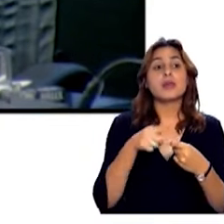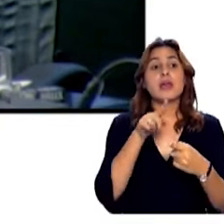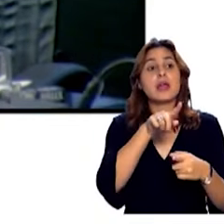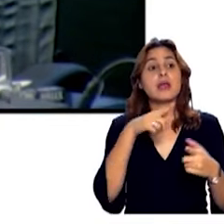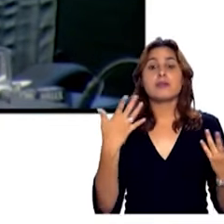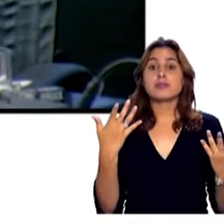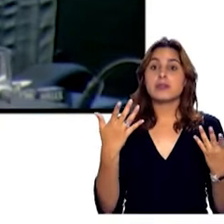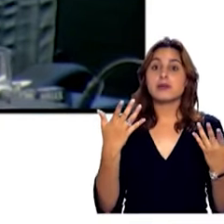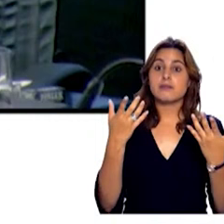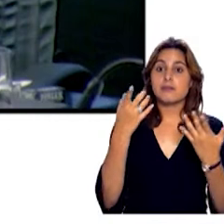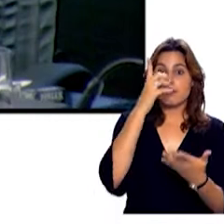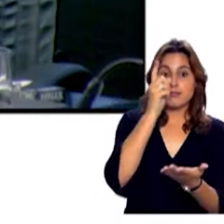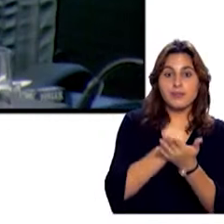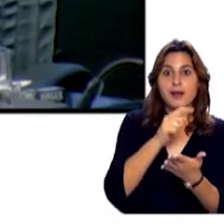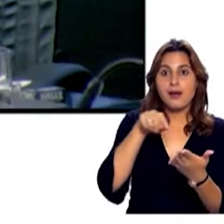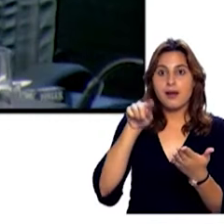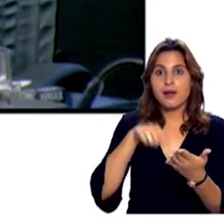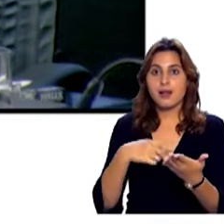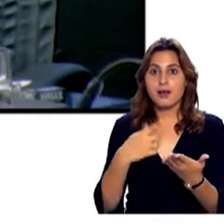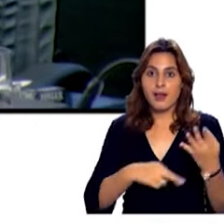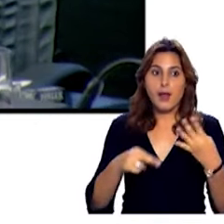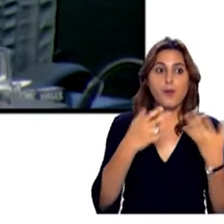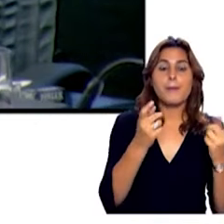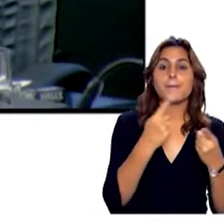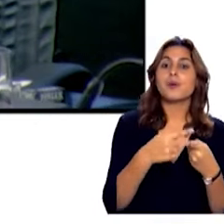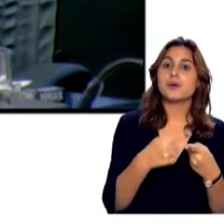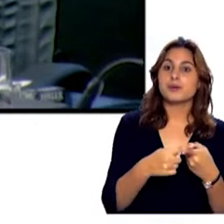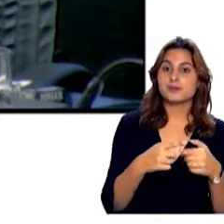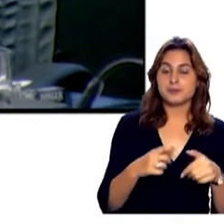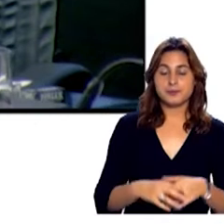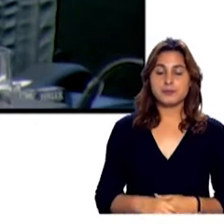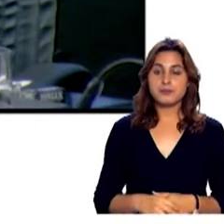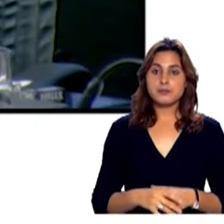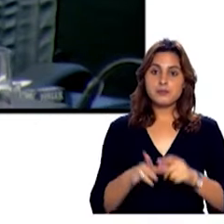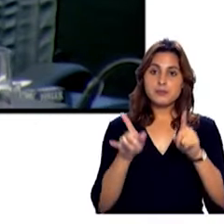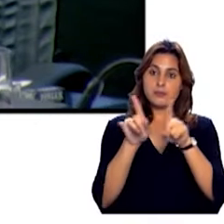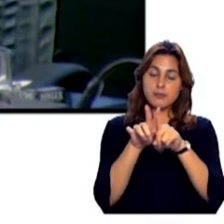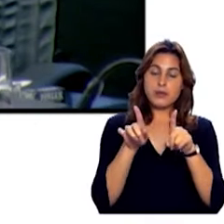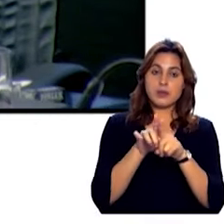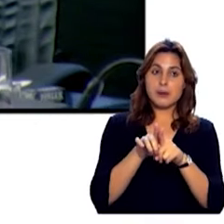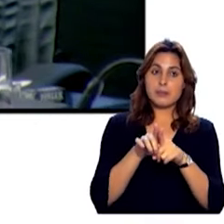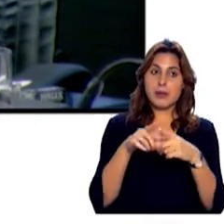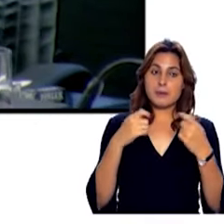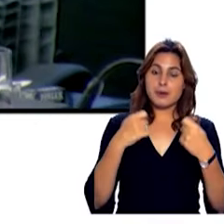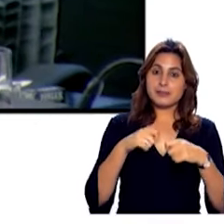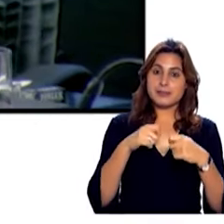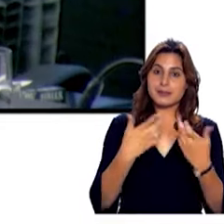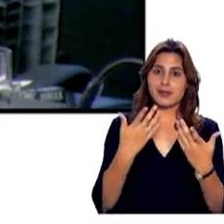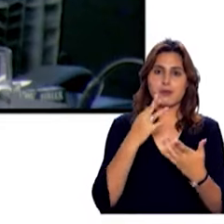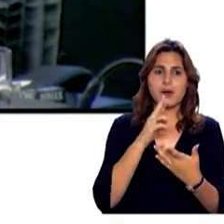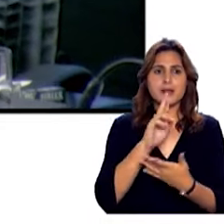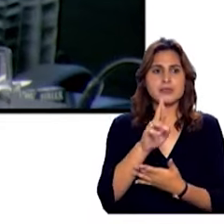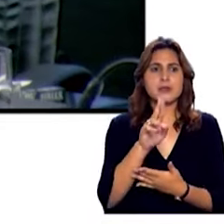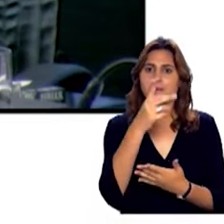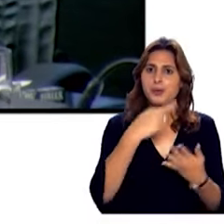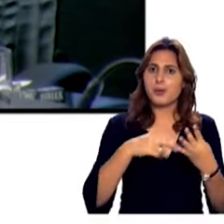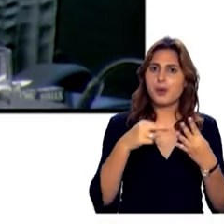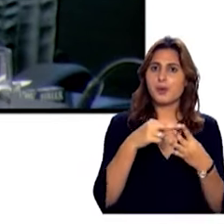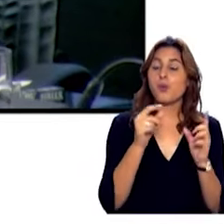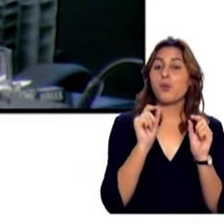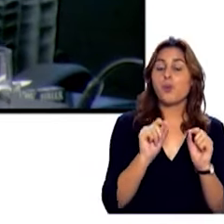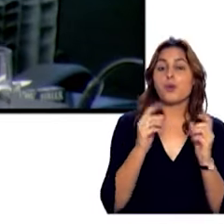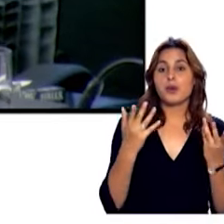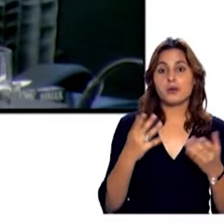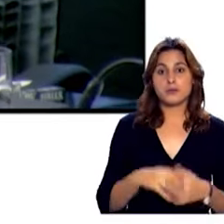sustrato del recurso la base del recurso yl es el motivo del recurso Y Entonces el tribunal la propia audiencia